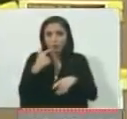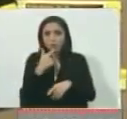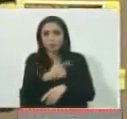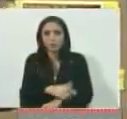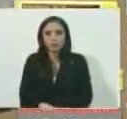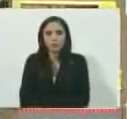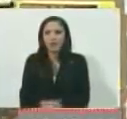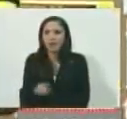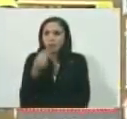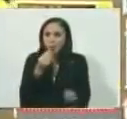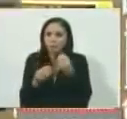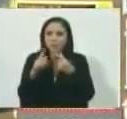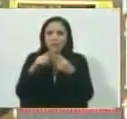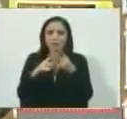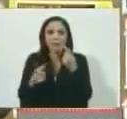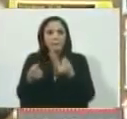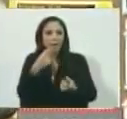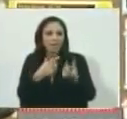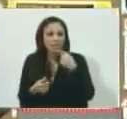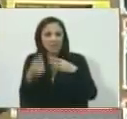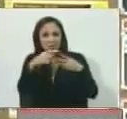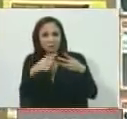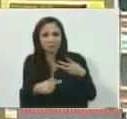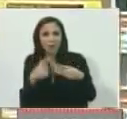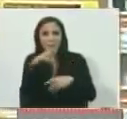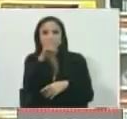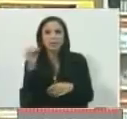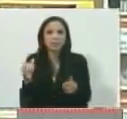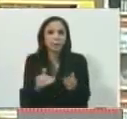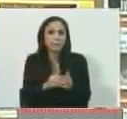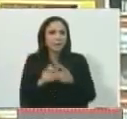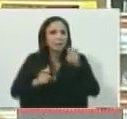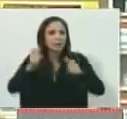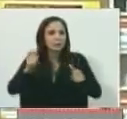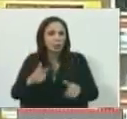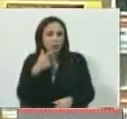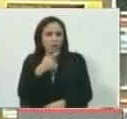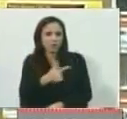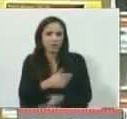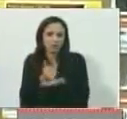traen comida y alimentos y no sé qué cosa para 20.000 personas.